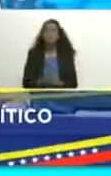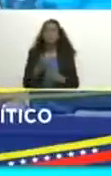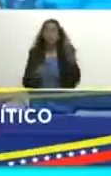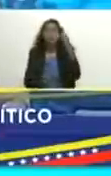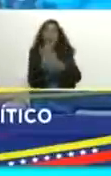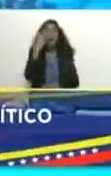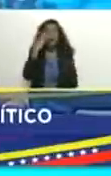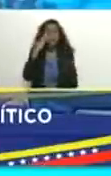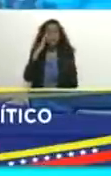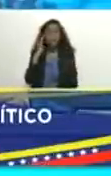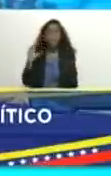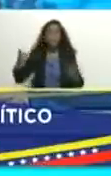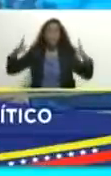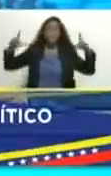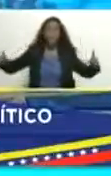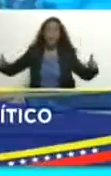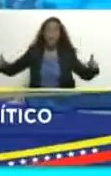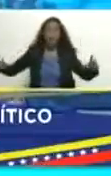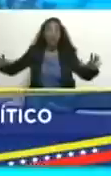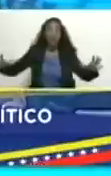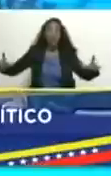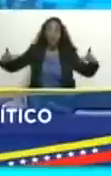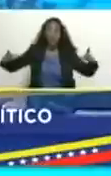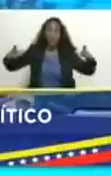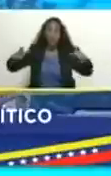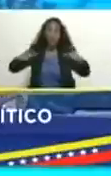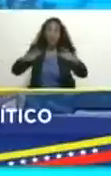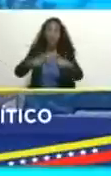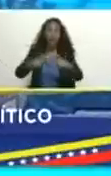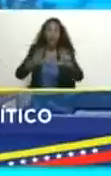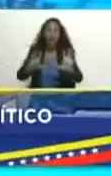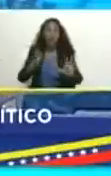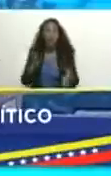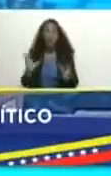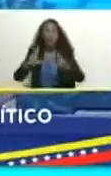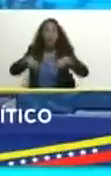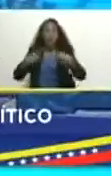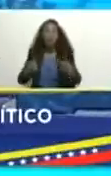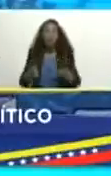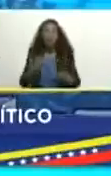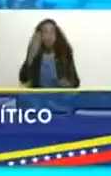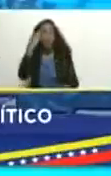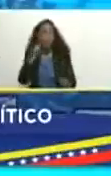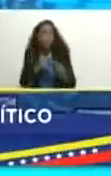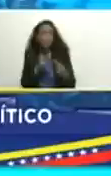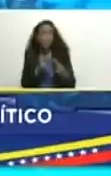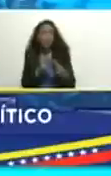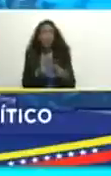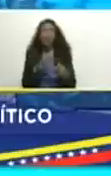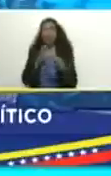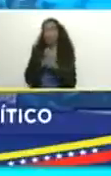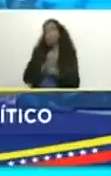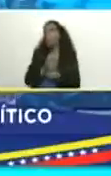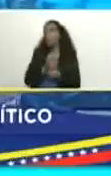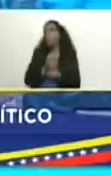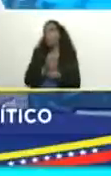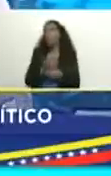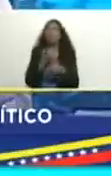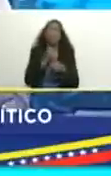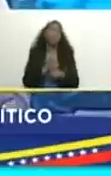¿Se dan cuenta cómo vamos articulando la construcción para el futuro? ¿Cómo vamos renovando? ¿Cómo no nos quedamos anquilosados? ¿Cómo